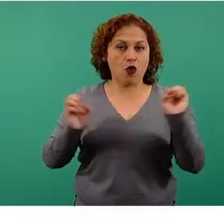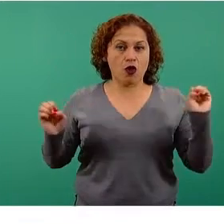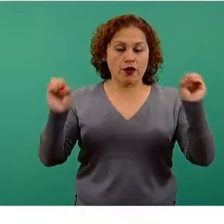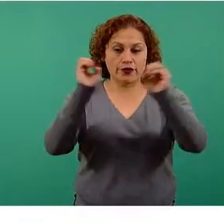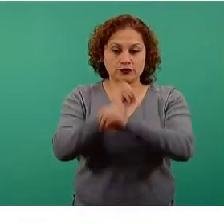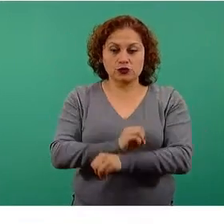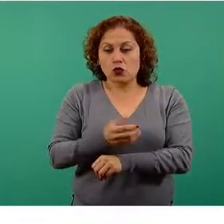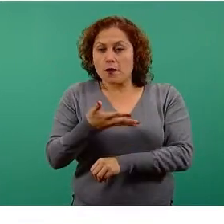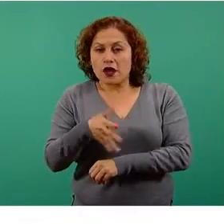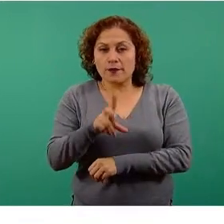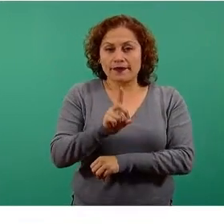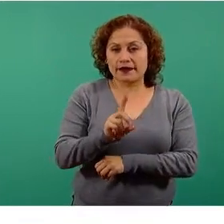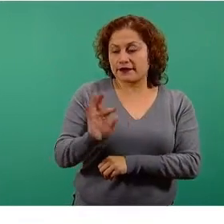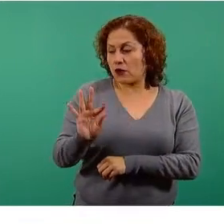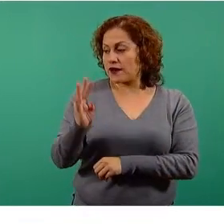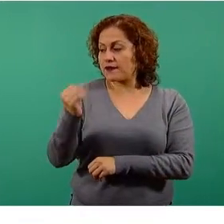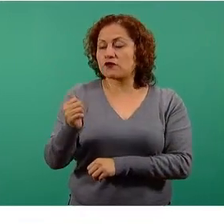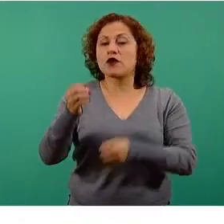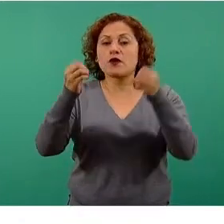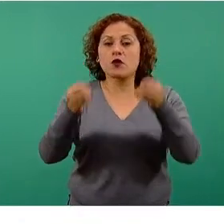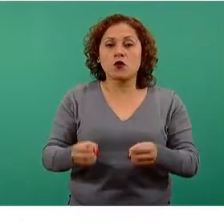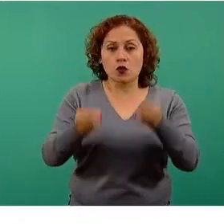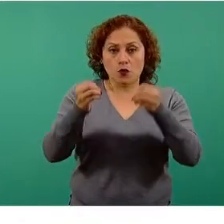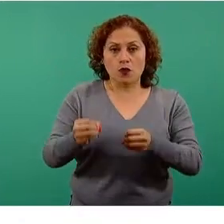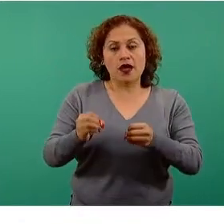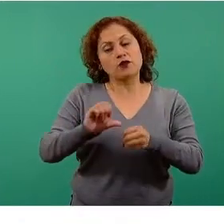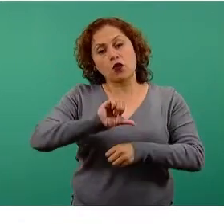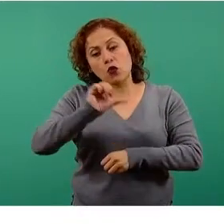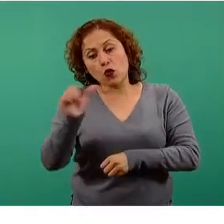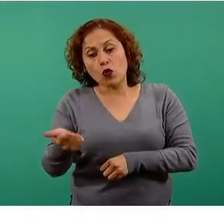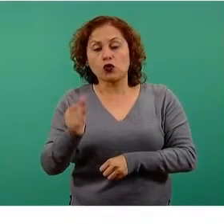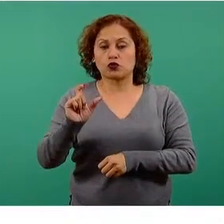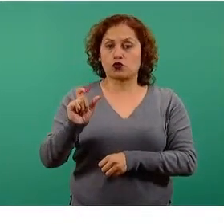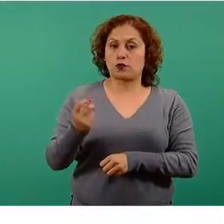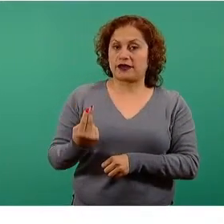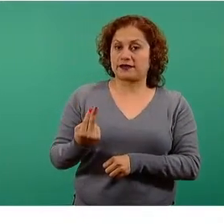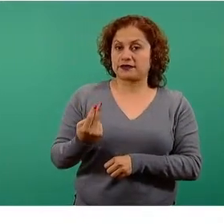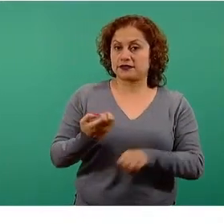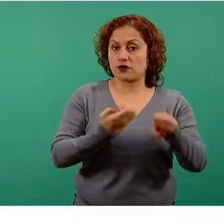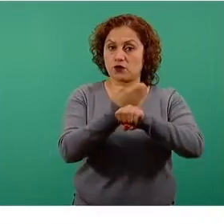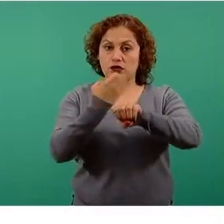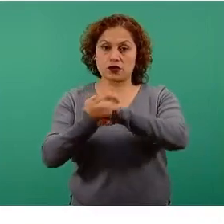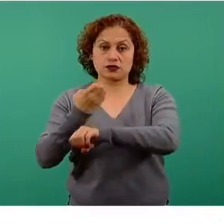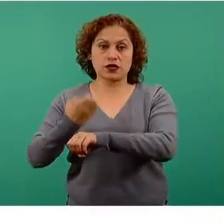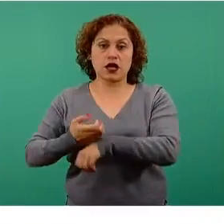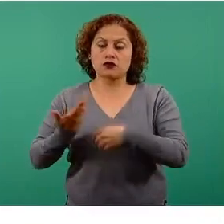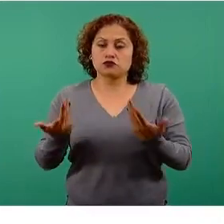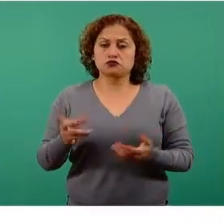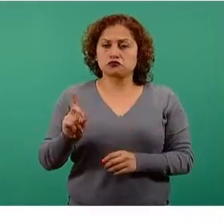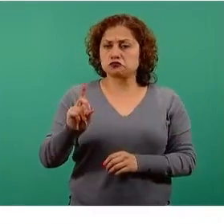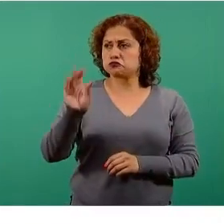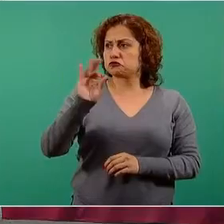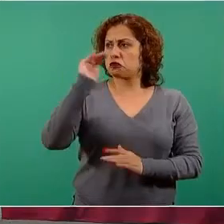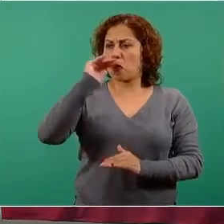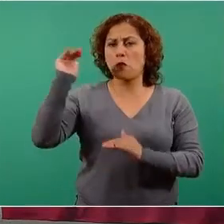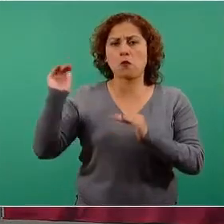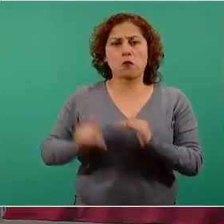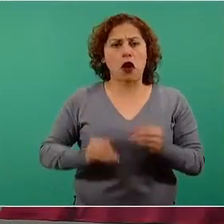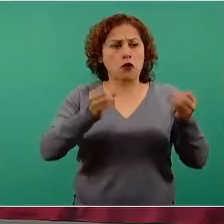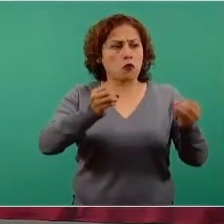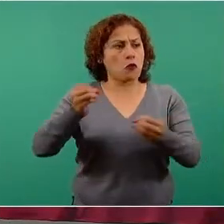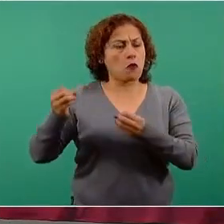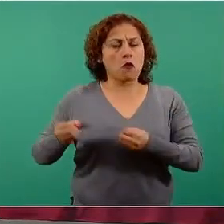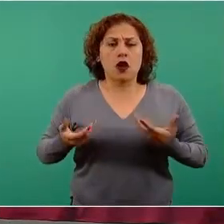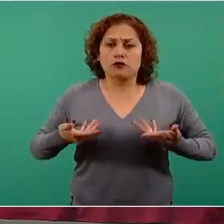entre 30 y 49%, y el resto del país, que son 25 entidades, con menos del 30% de la ocupación